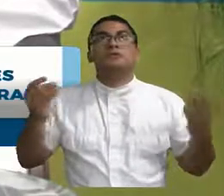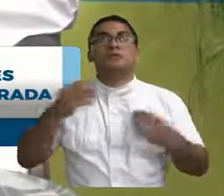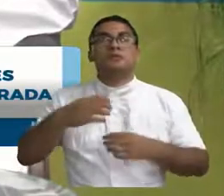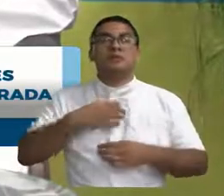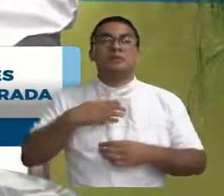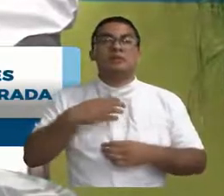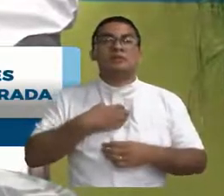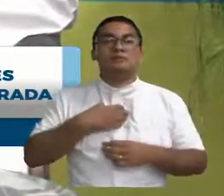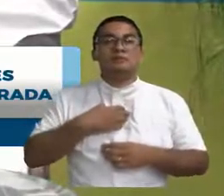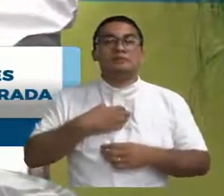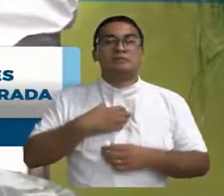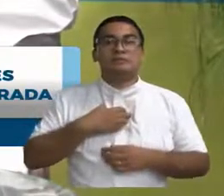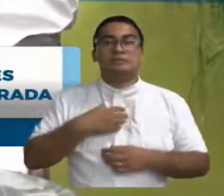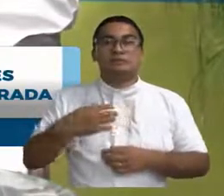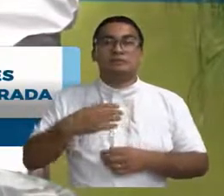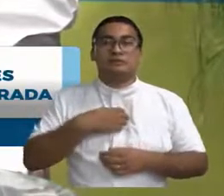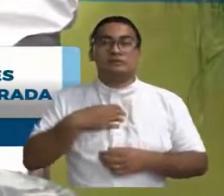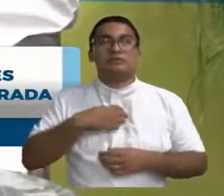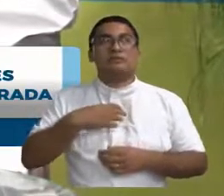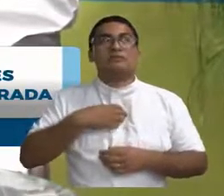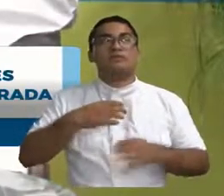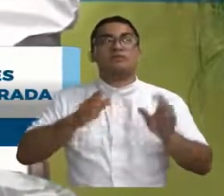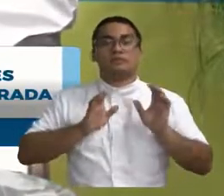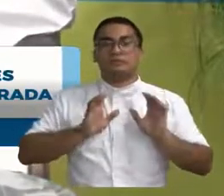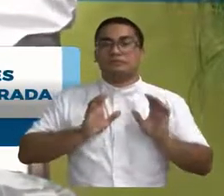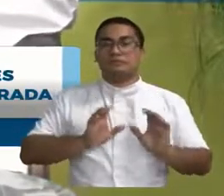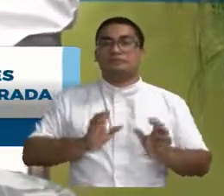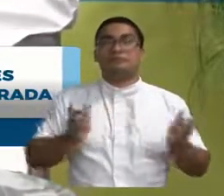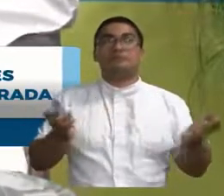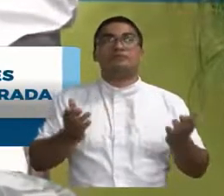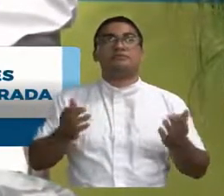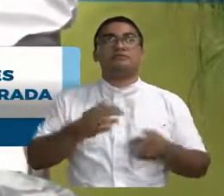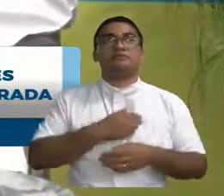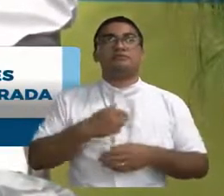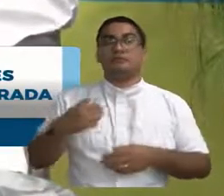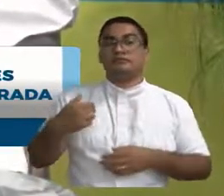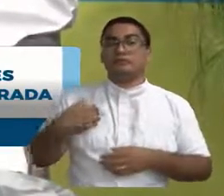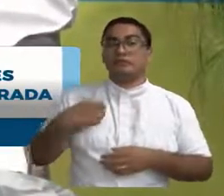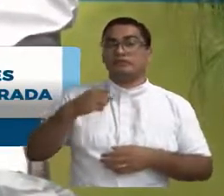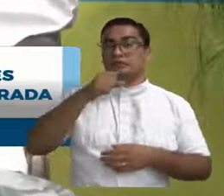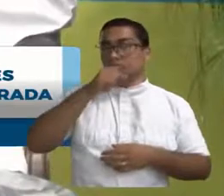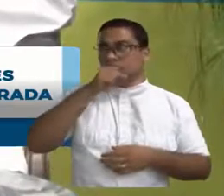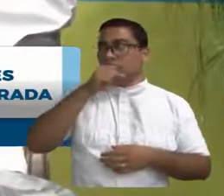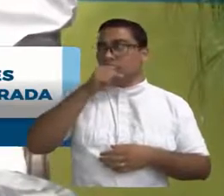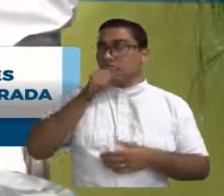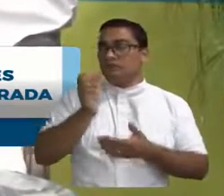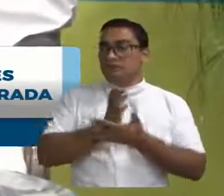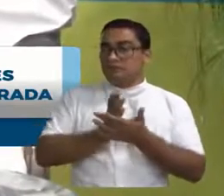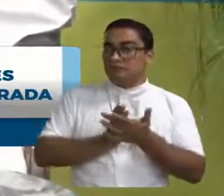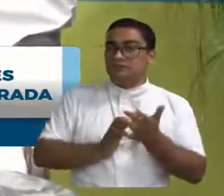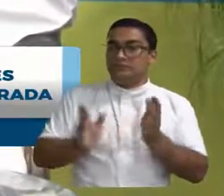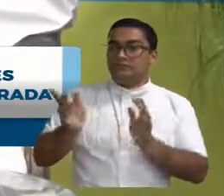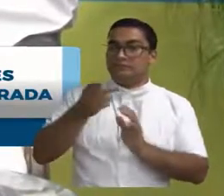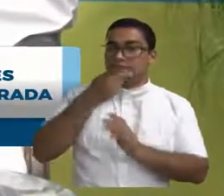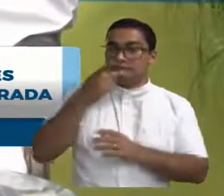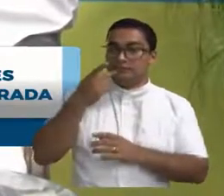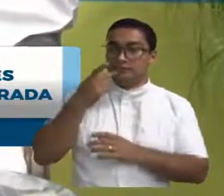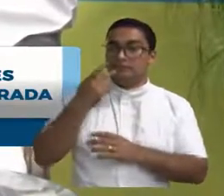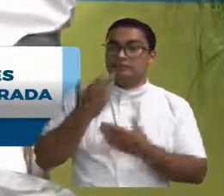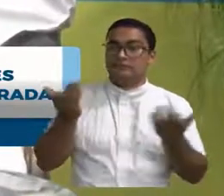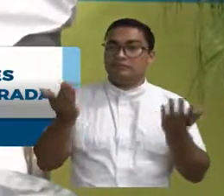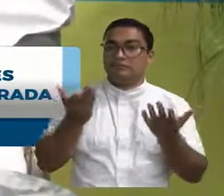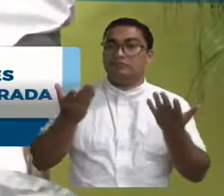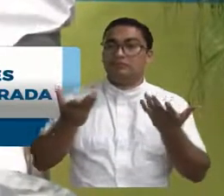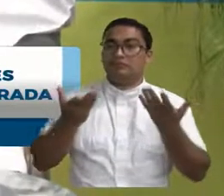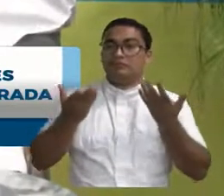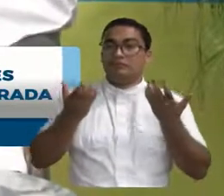autodefender, o sea, ellos tienen ya su respuesta de cómo defenderse, que es la tos, porque hay unos papás que nos inquietan, yo lo entiendo como mamá, de que yo quiero que